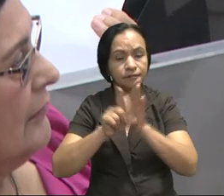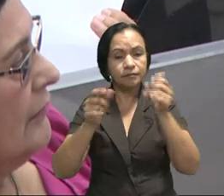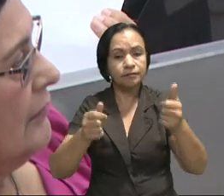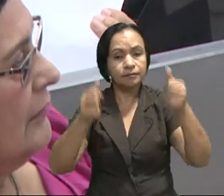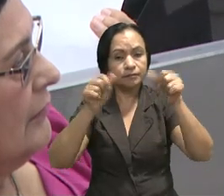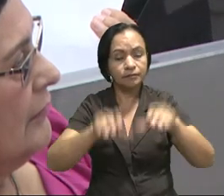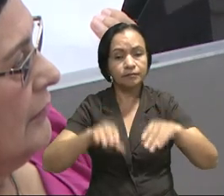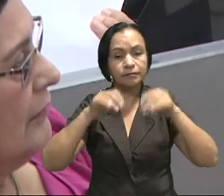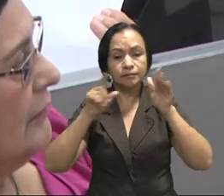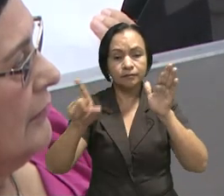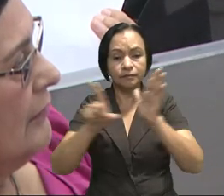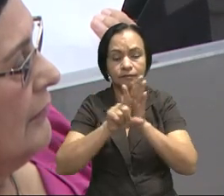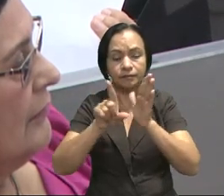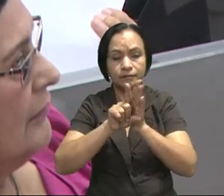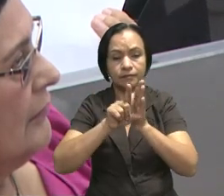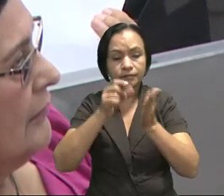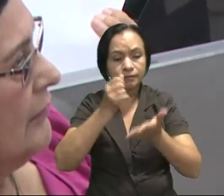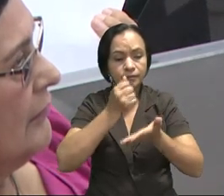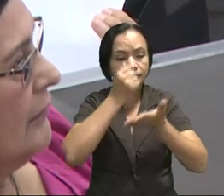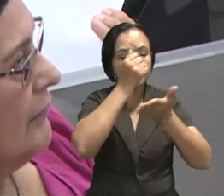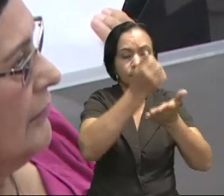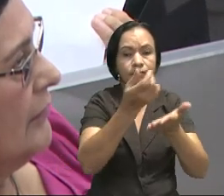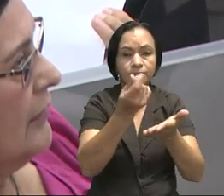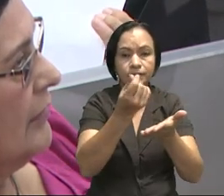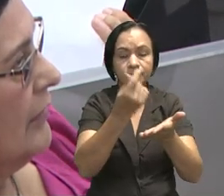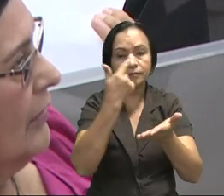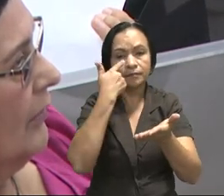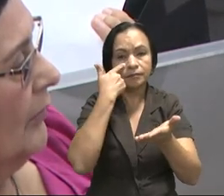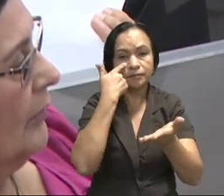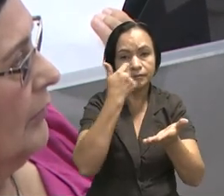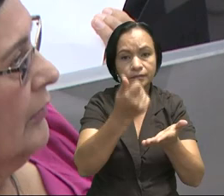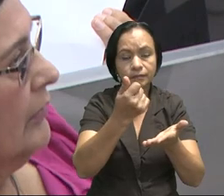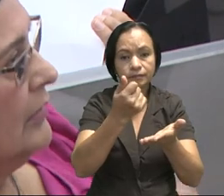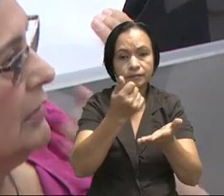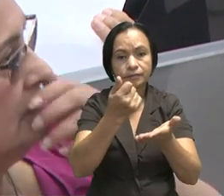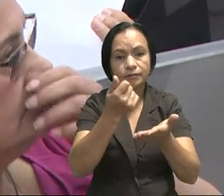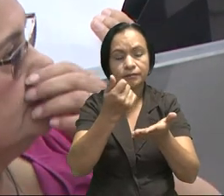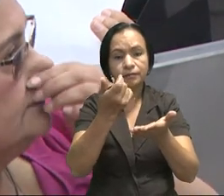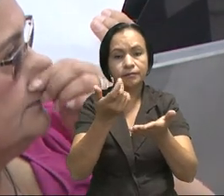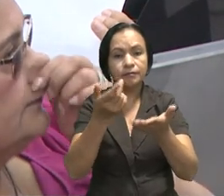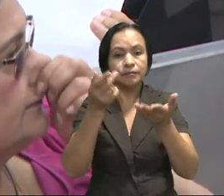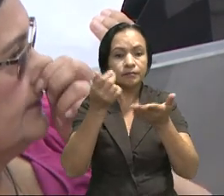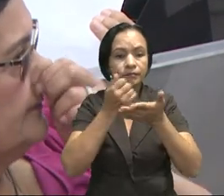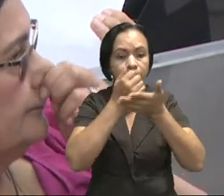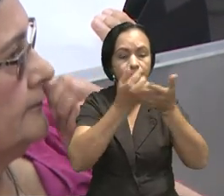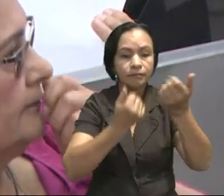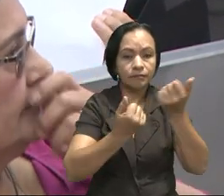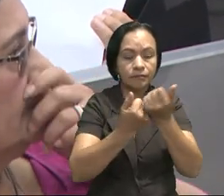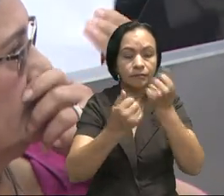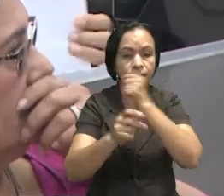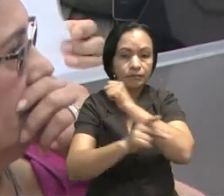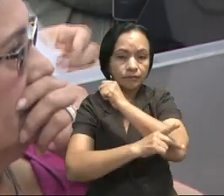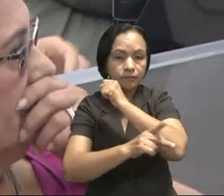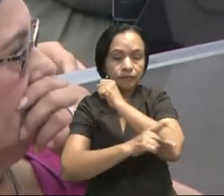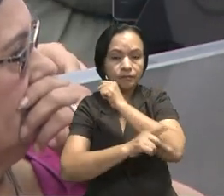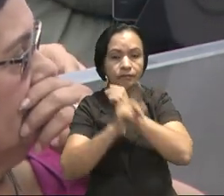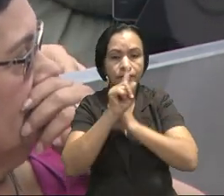aprobó esta ley de pensiones de gracia y reconocimiento por servicio a la patria en el